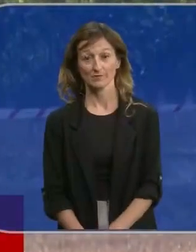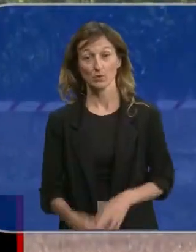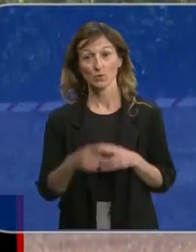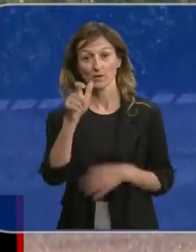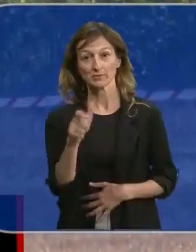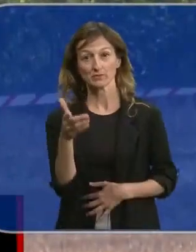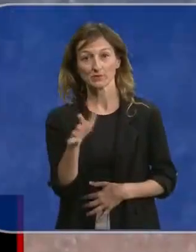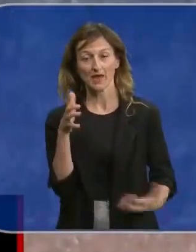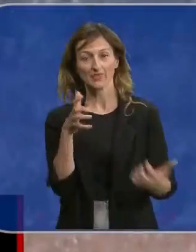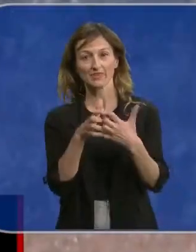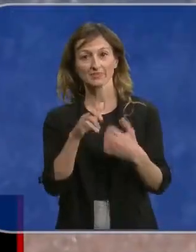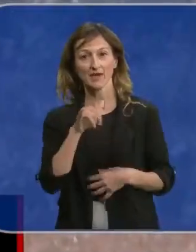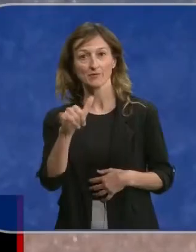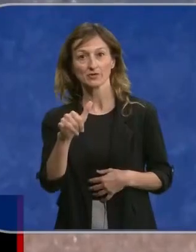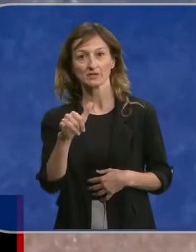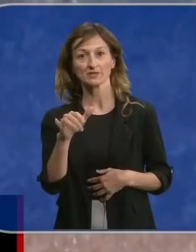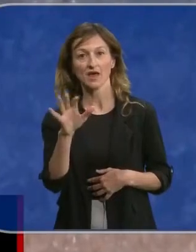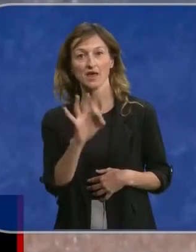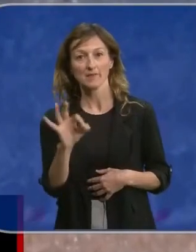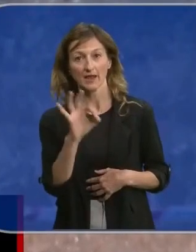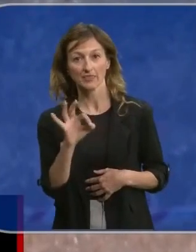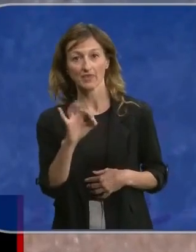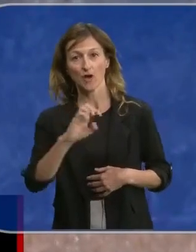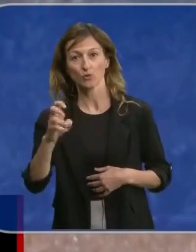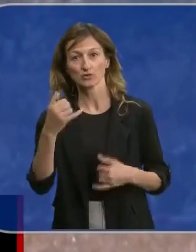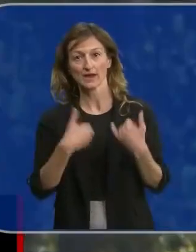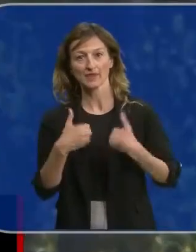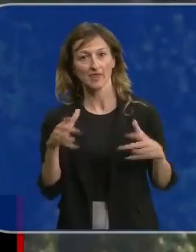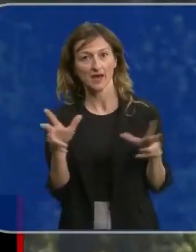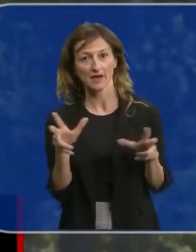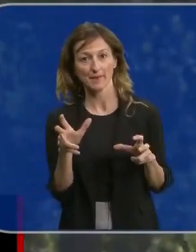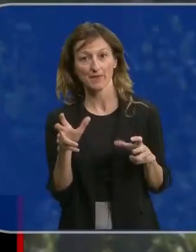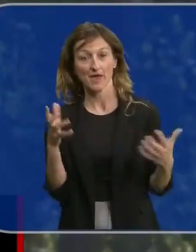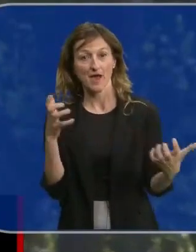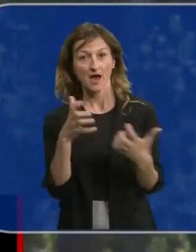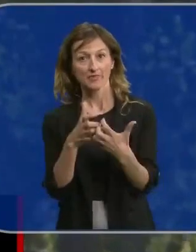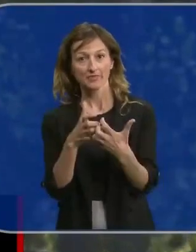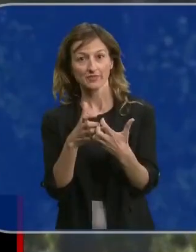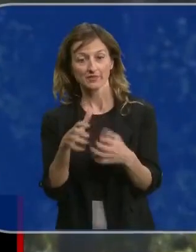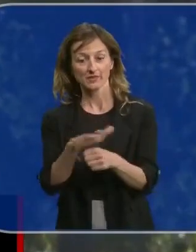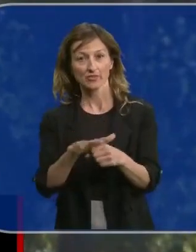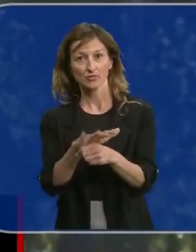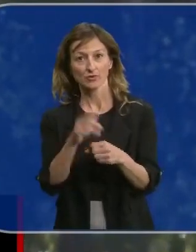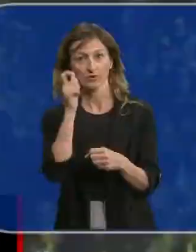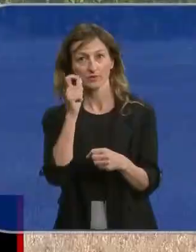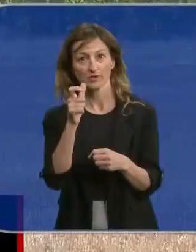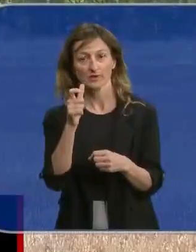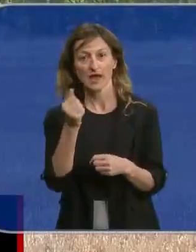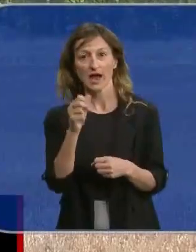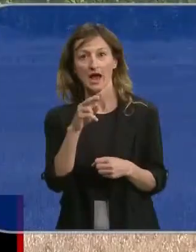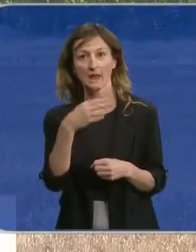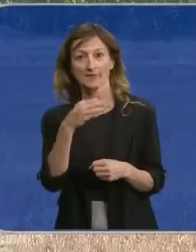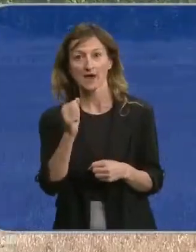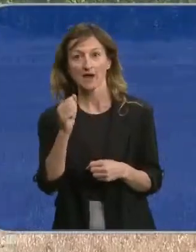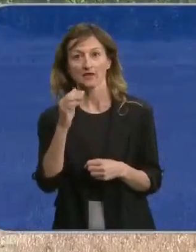una persona ha muerto en un accidente de avioneta en Palencia y otra ha resultado herida grave el siniestro Se ha producido en el término municipal de avia